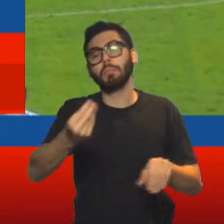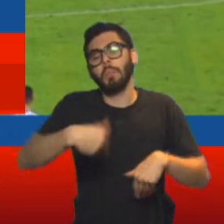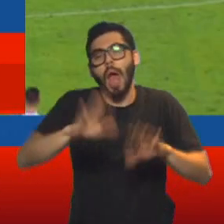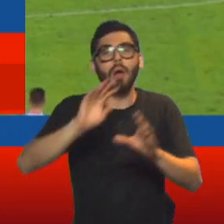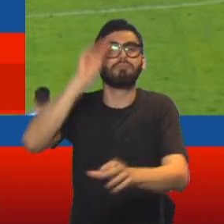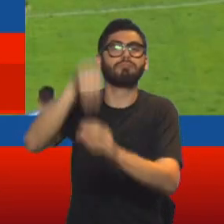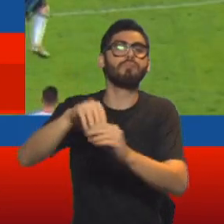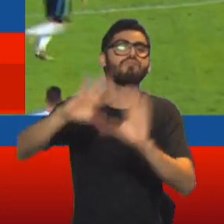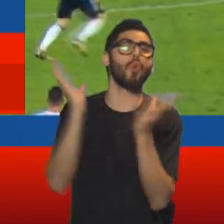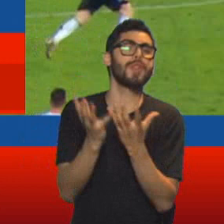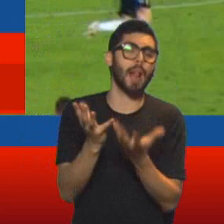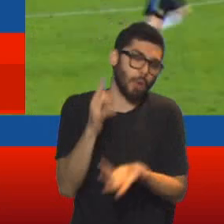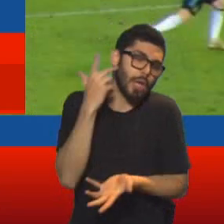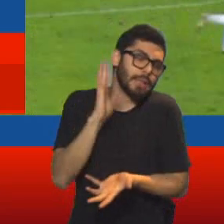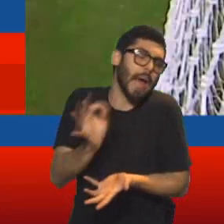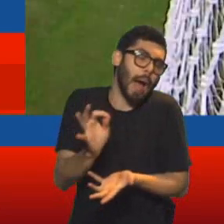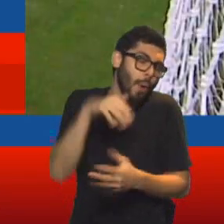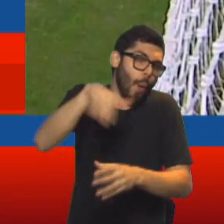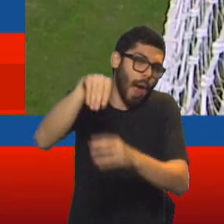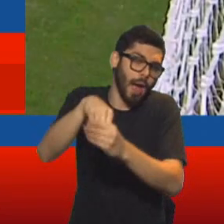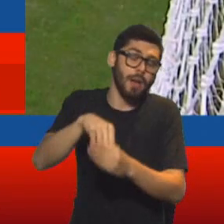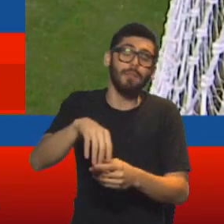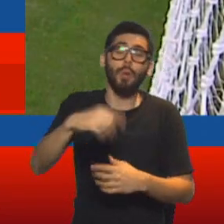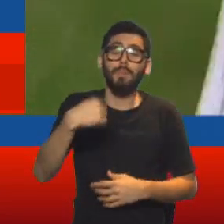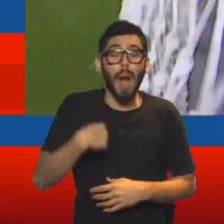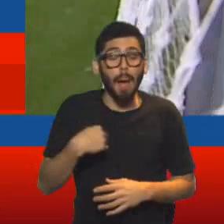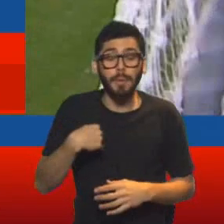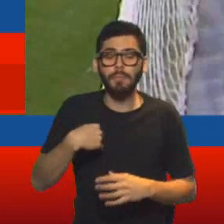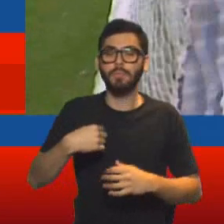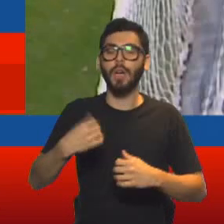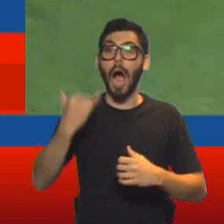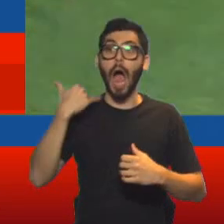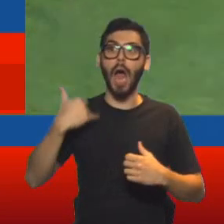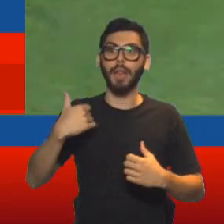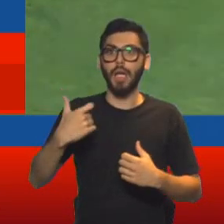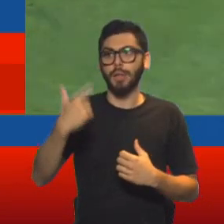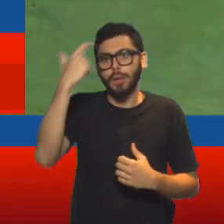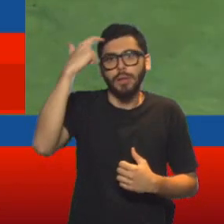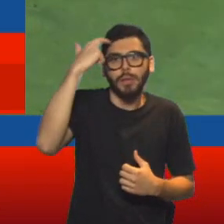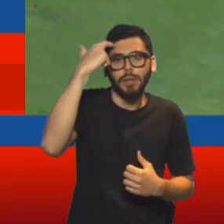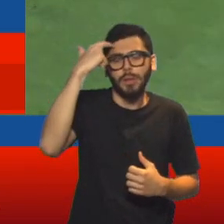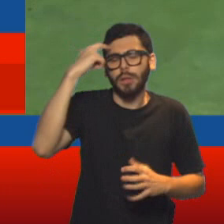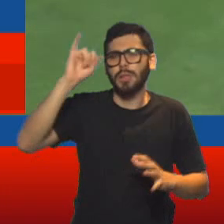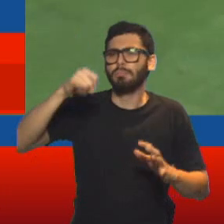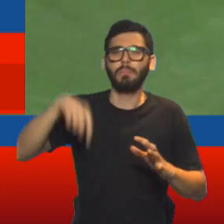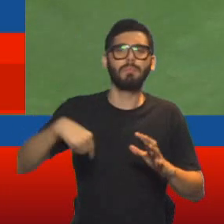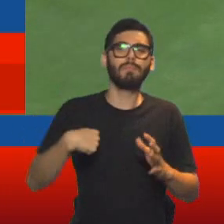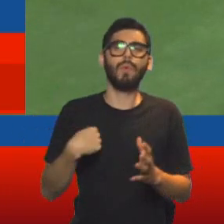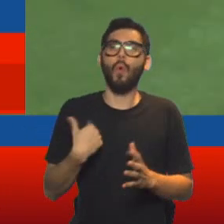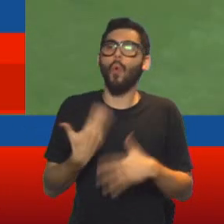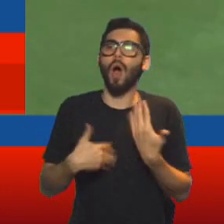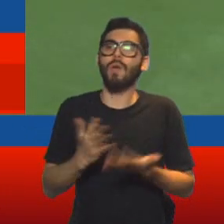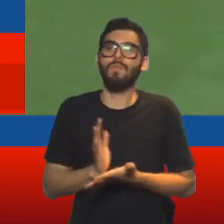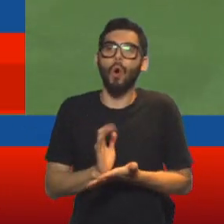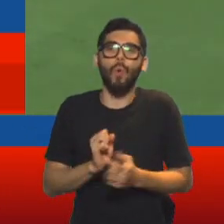va a ir. El tema es el siguiente. Me parece que sacó esa mochila, juega para las cuestiones afectivas. Me da